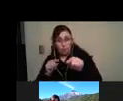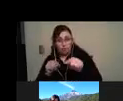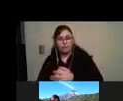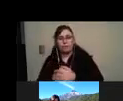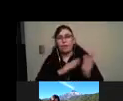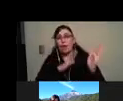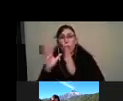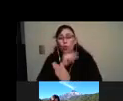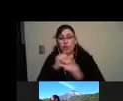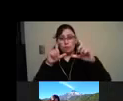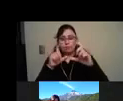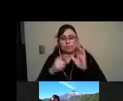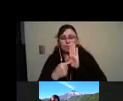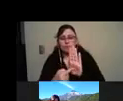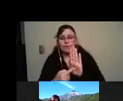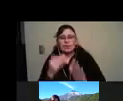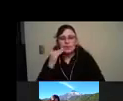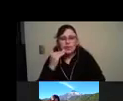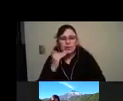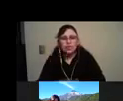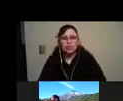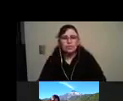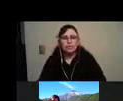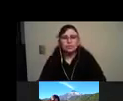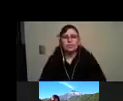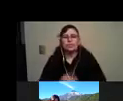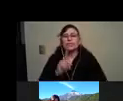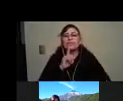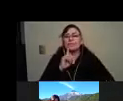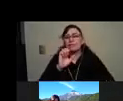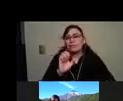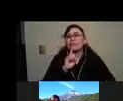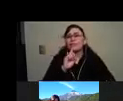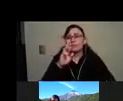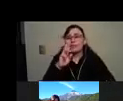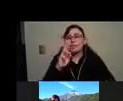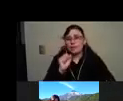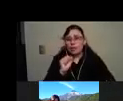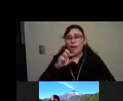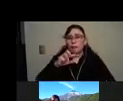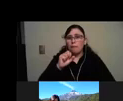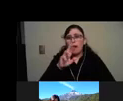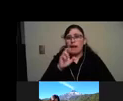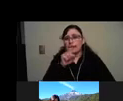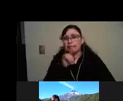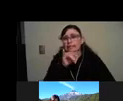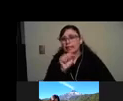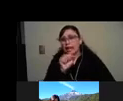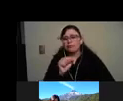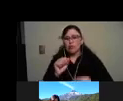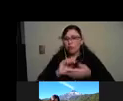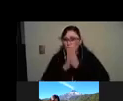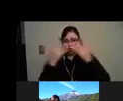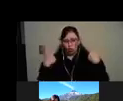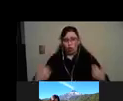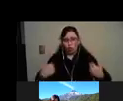la última, refleja ya un niño con una tetraplegia o tetraparesia espástica, ¿ya? Con alteraciones de